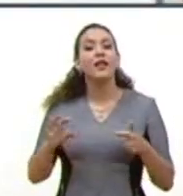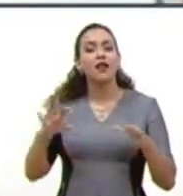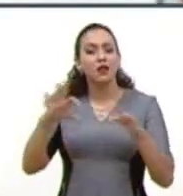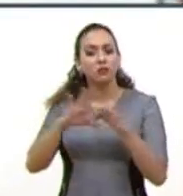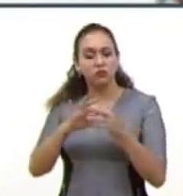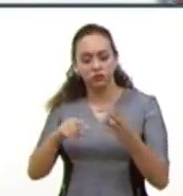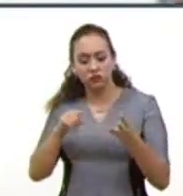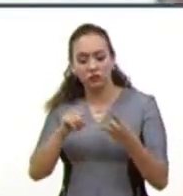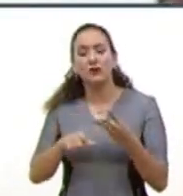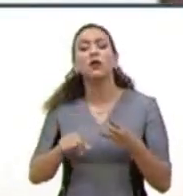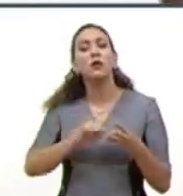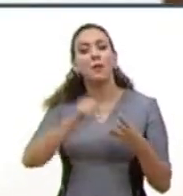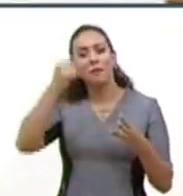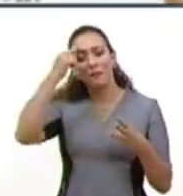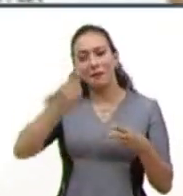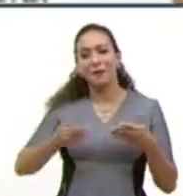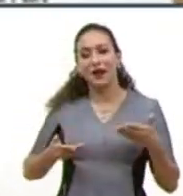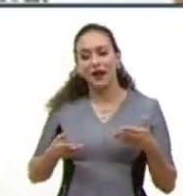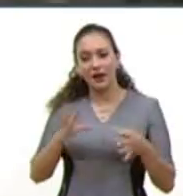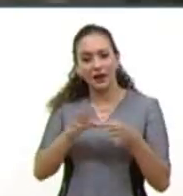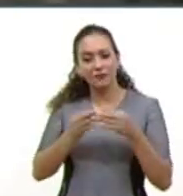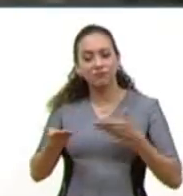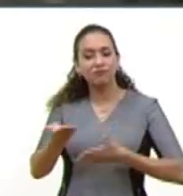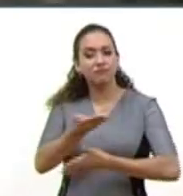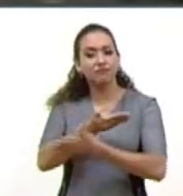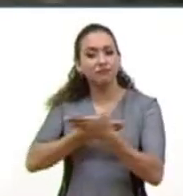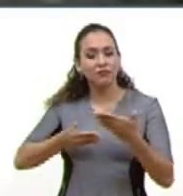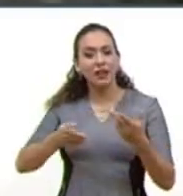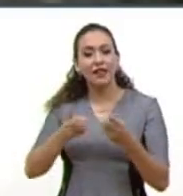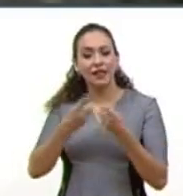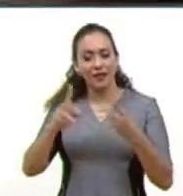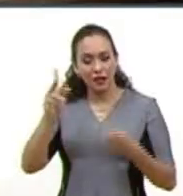para compartir los desarrollos